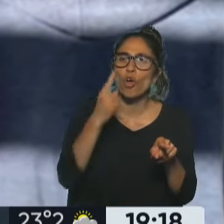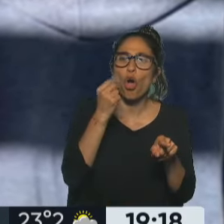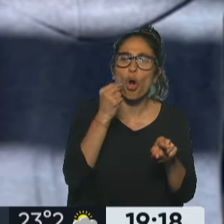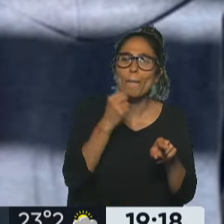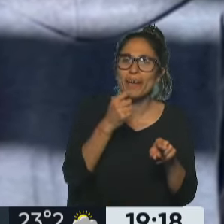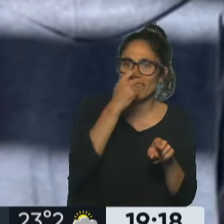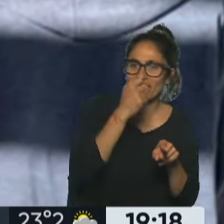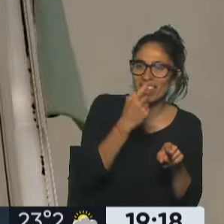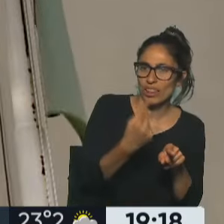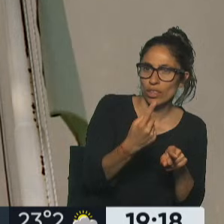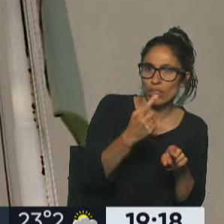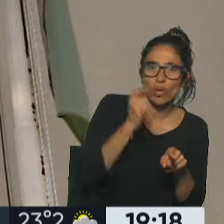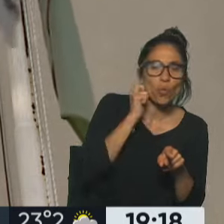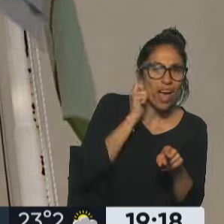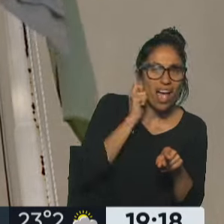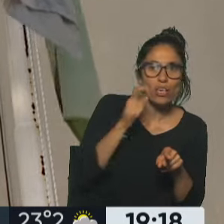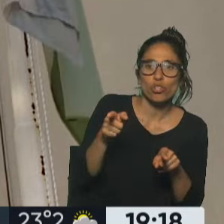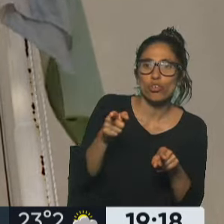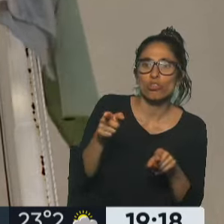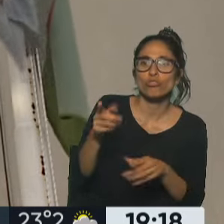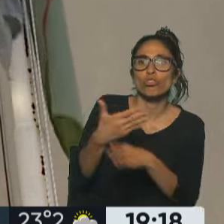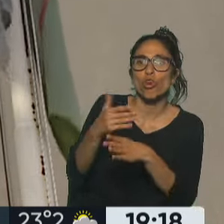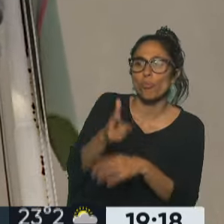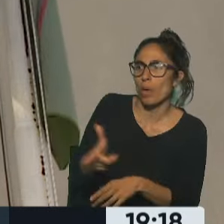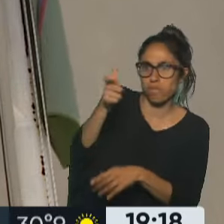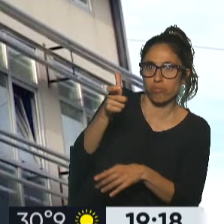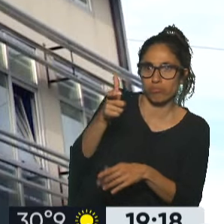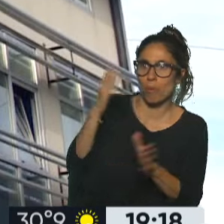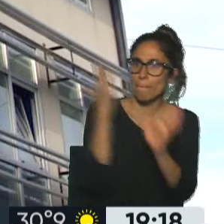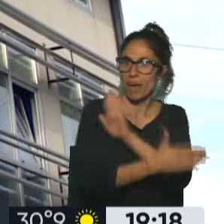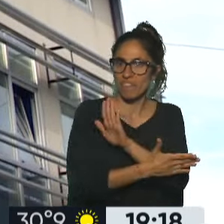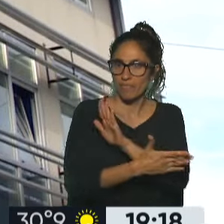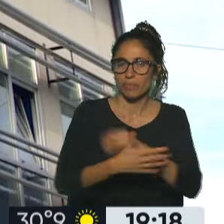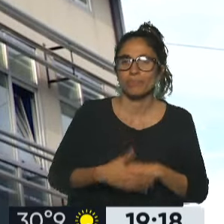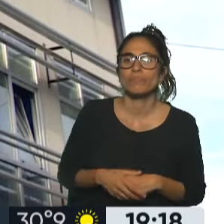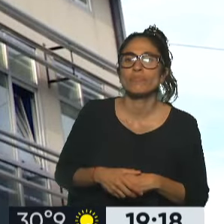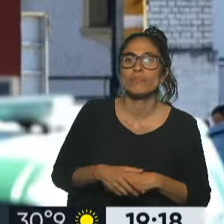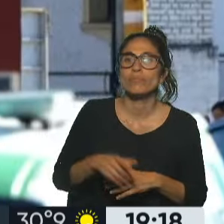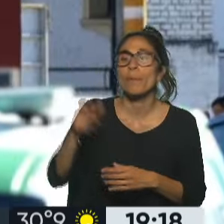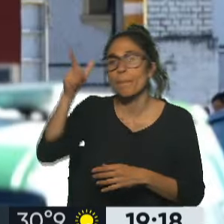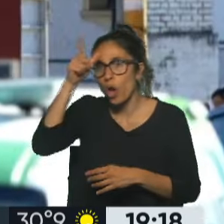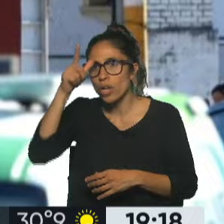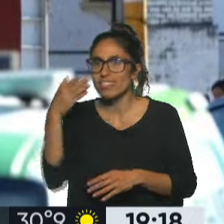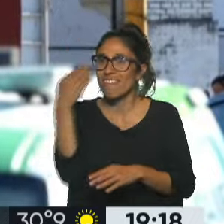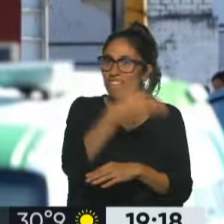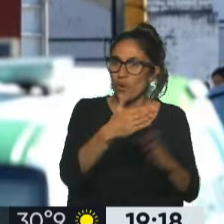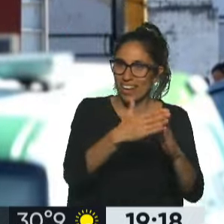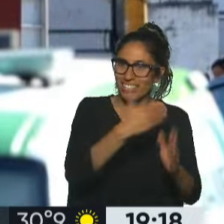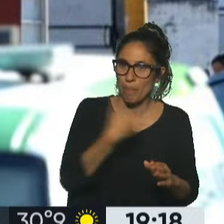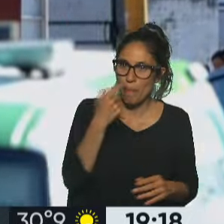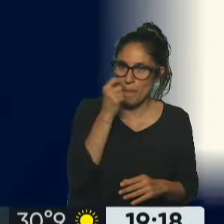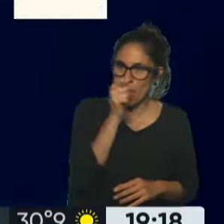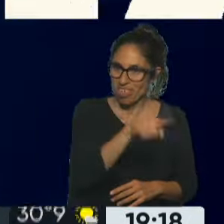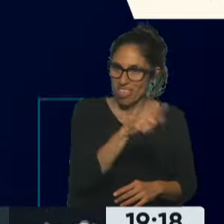y luego darse a la fuga. La policía capturó al agresor en las inmediaciones del domicilio de sus padres. La víctima pelea por su